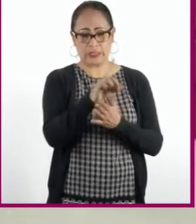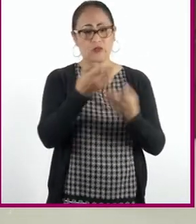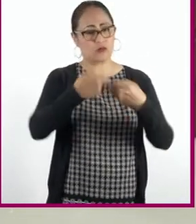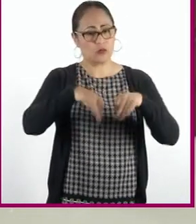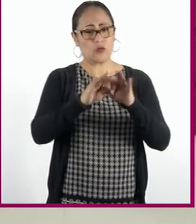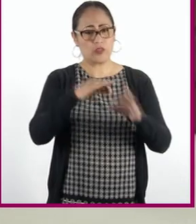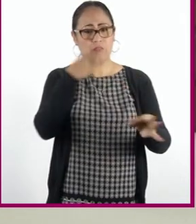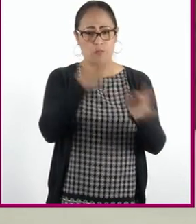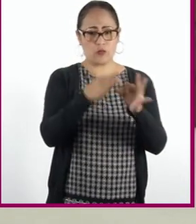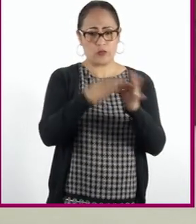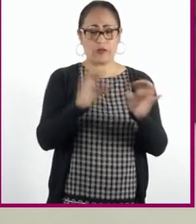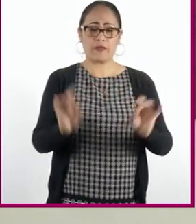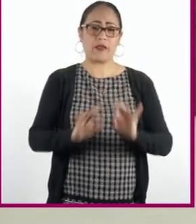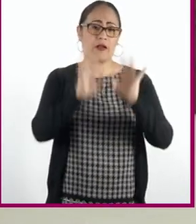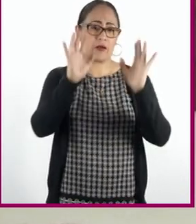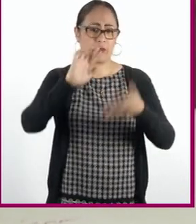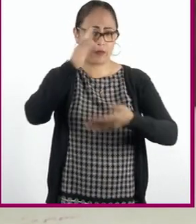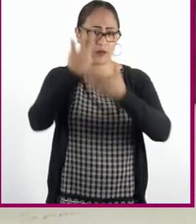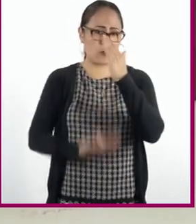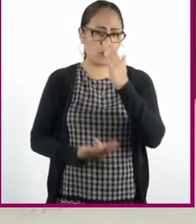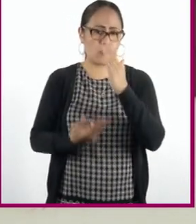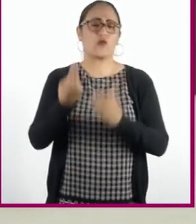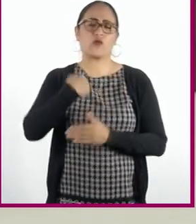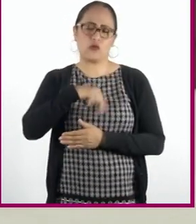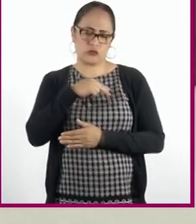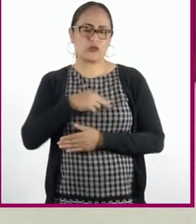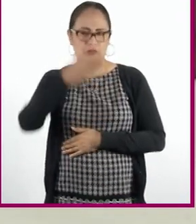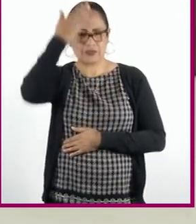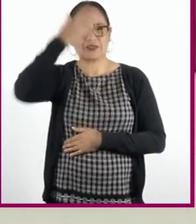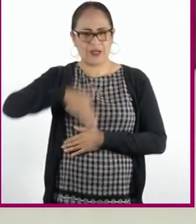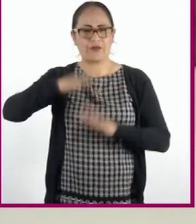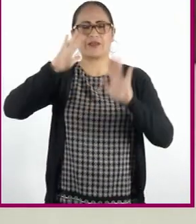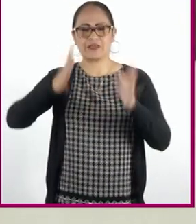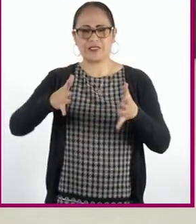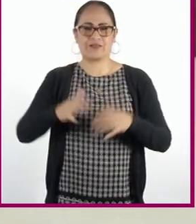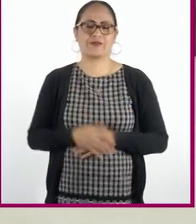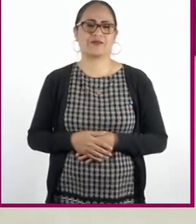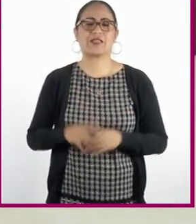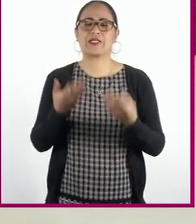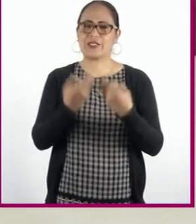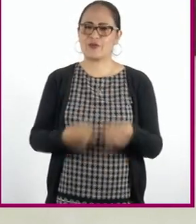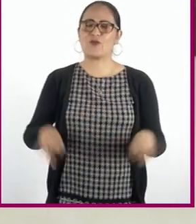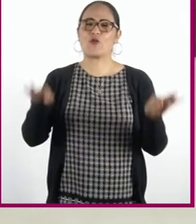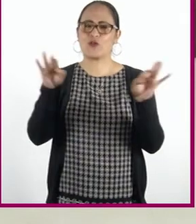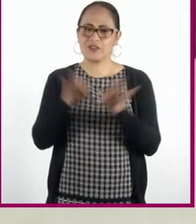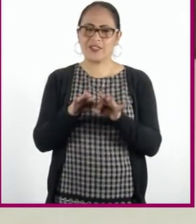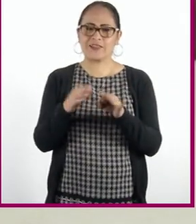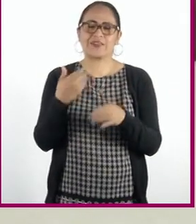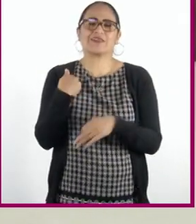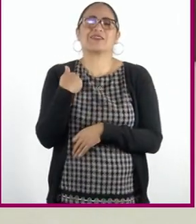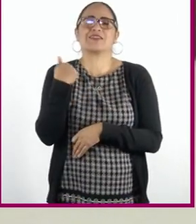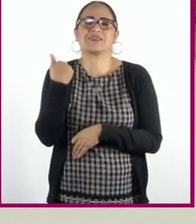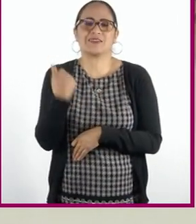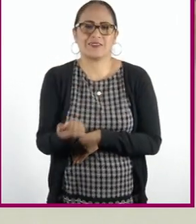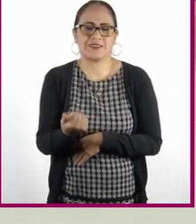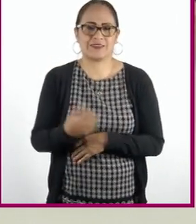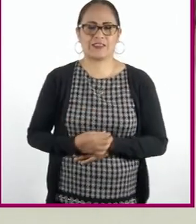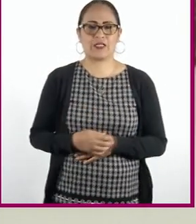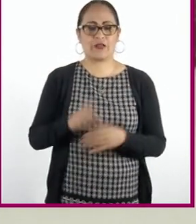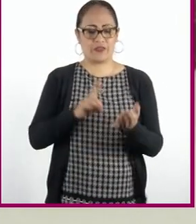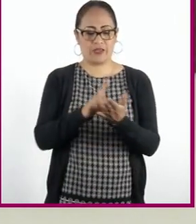qué hacer en caso de que se vean vulnerados nuestros derechos. Lo más importante es comprender que debemos respetar